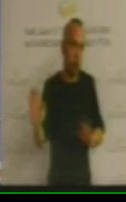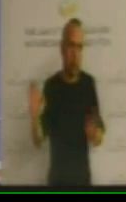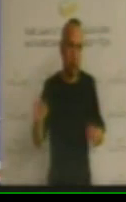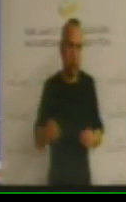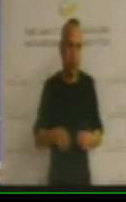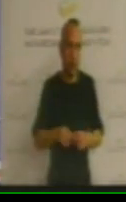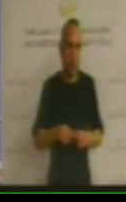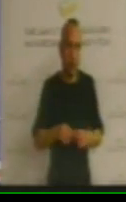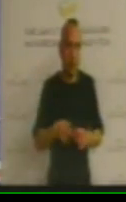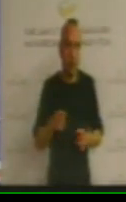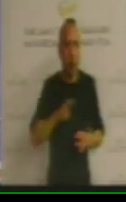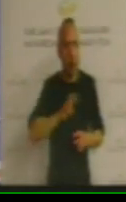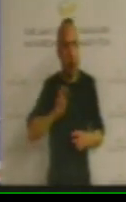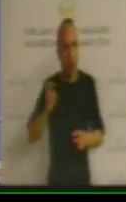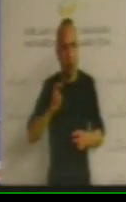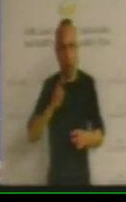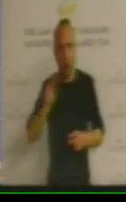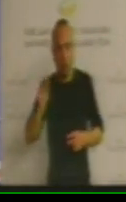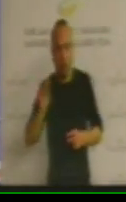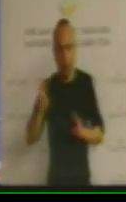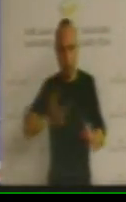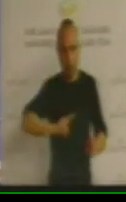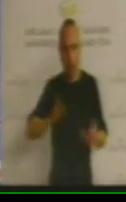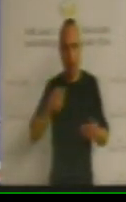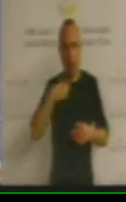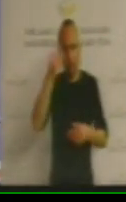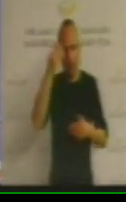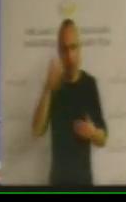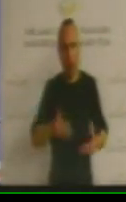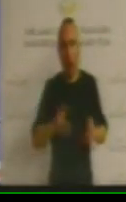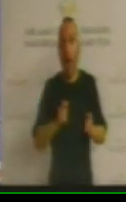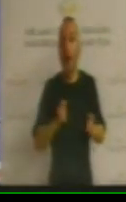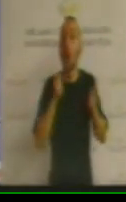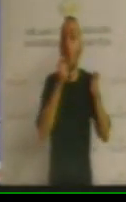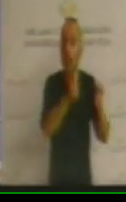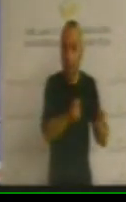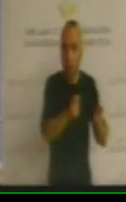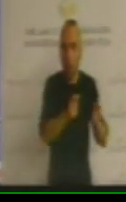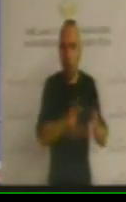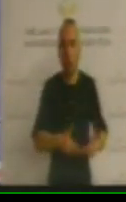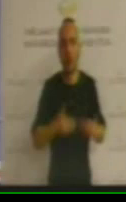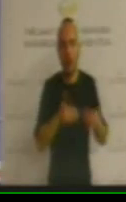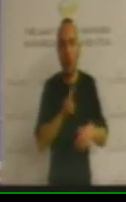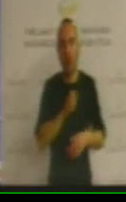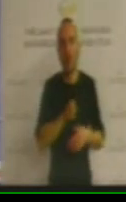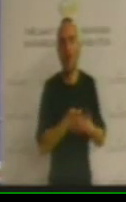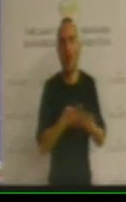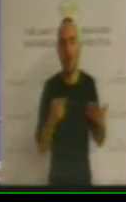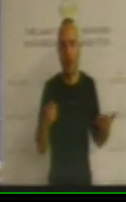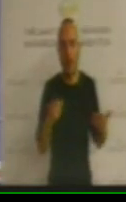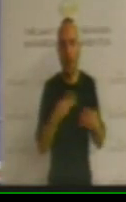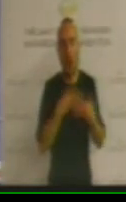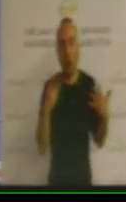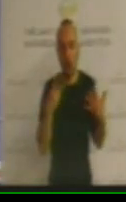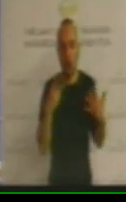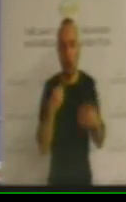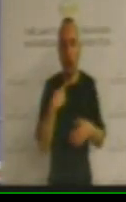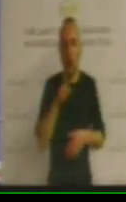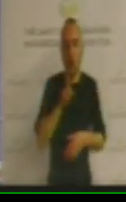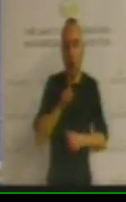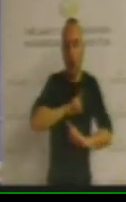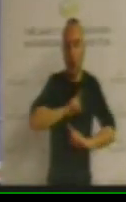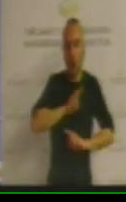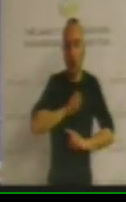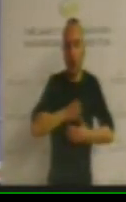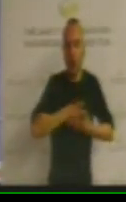además también otra respuesta parlamentaria, que se prevé la adjudicación en el 2018. Como ha dicho ahora, ha sido a partir de 1 de noviembre de 2017, pero todavía